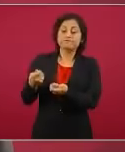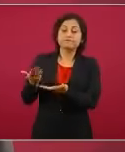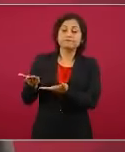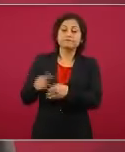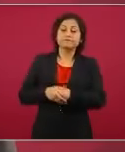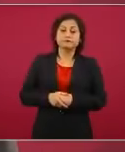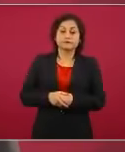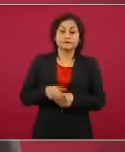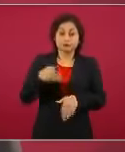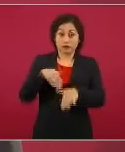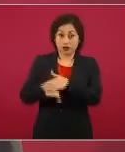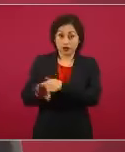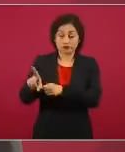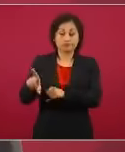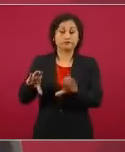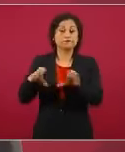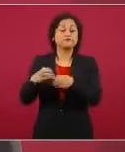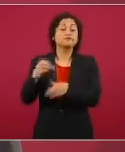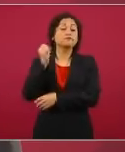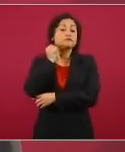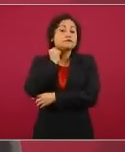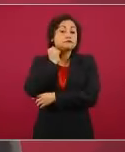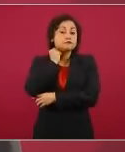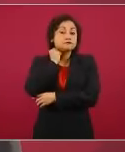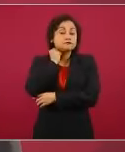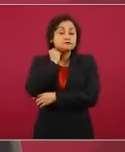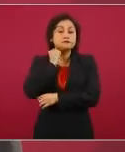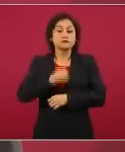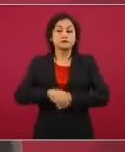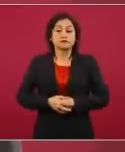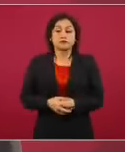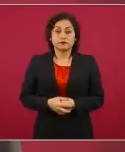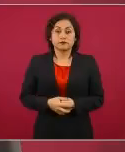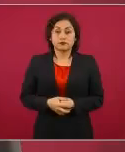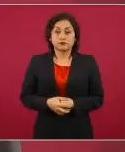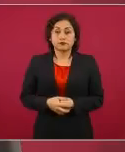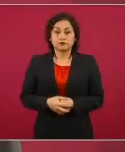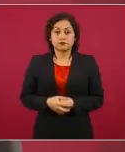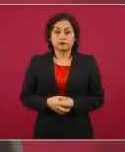la República dos